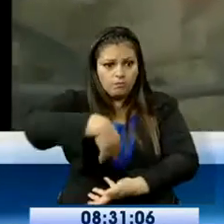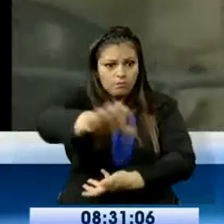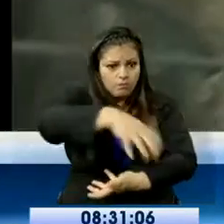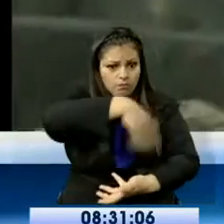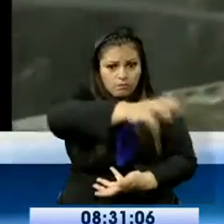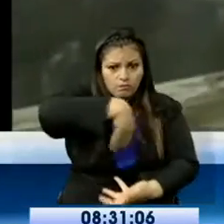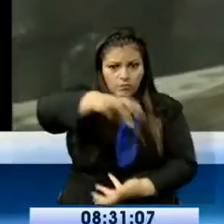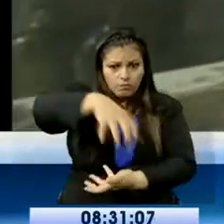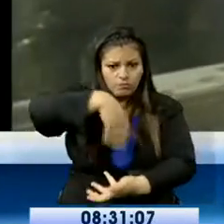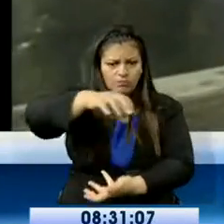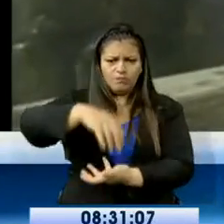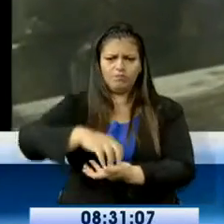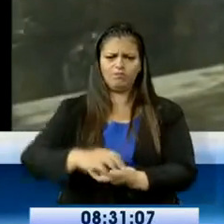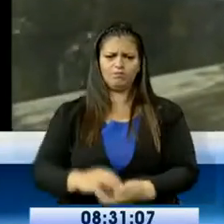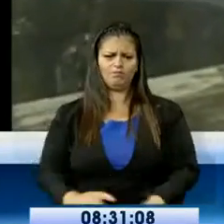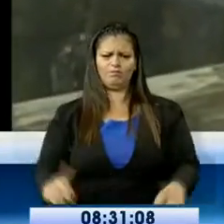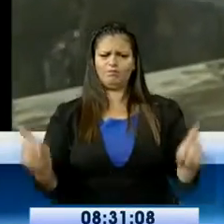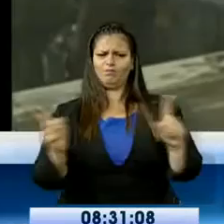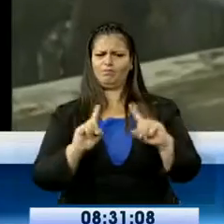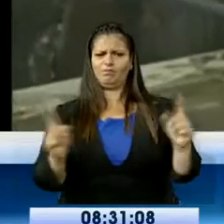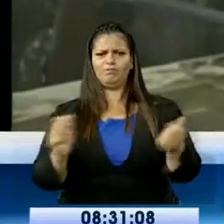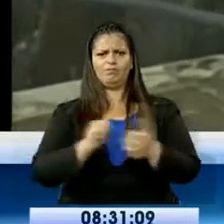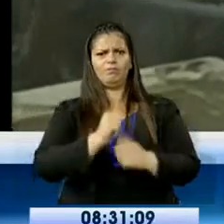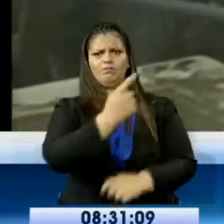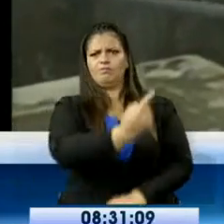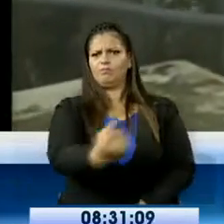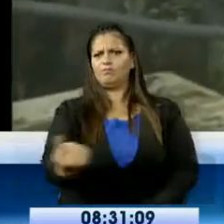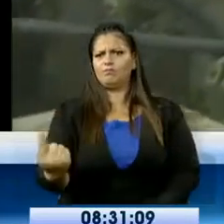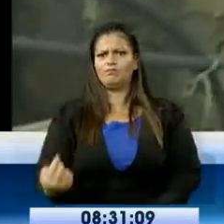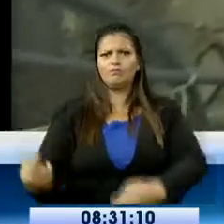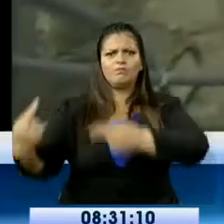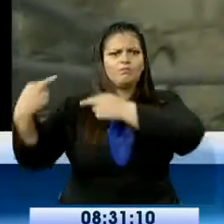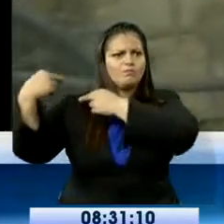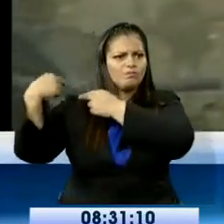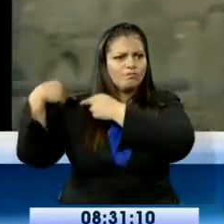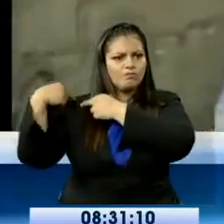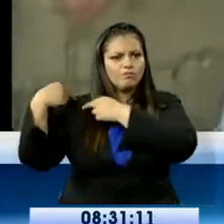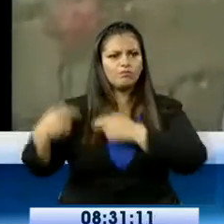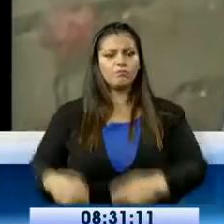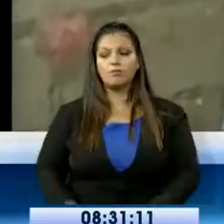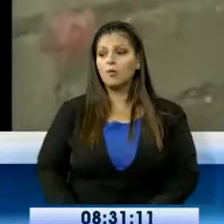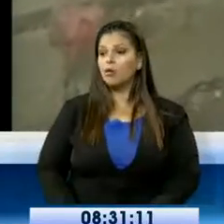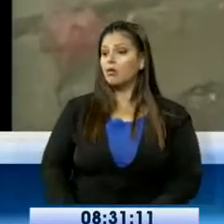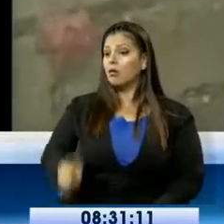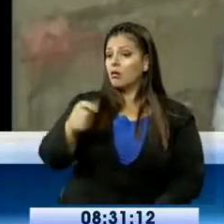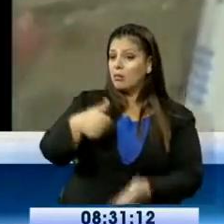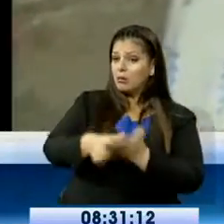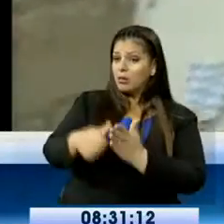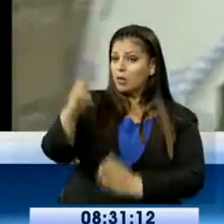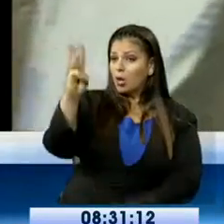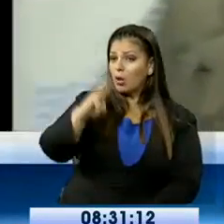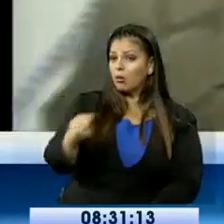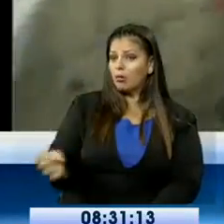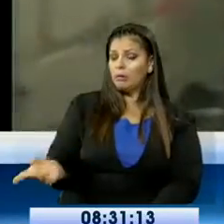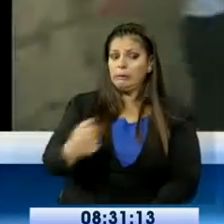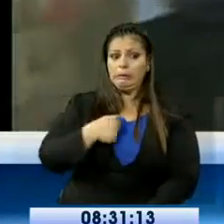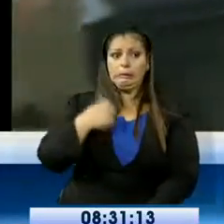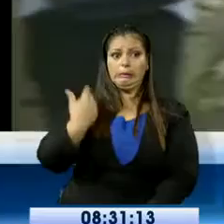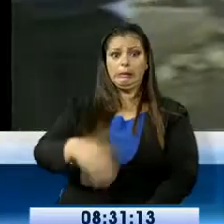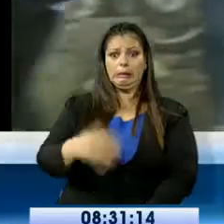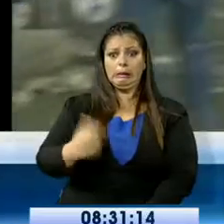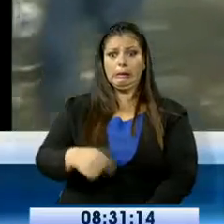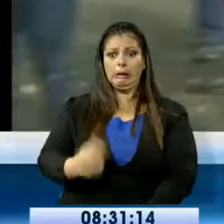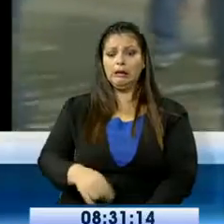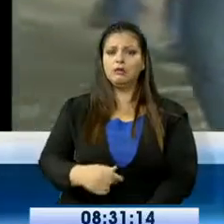cada persona creo que nos estamos acostumbrando lastimosamente a que venga el ministerio de salud y que nos llame la atención cuando nos toca a